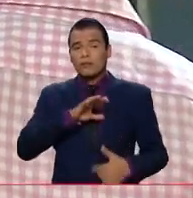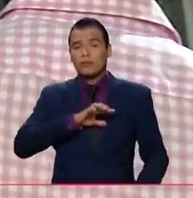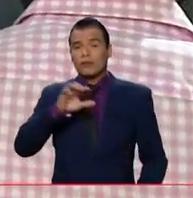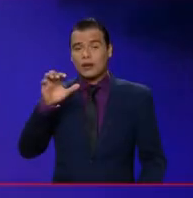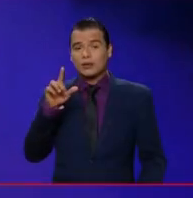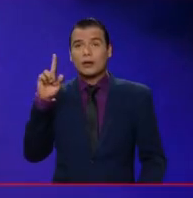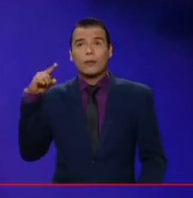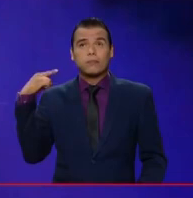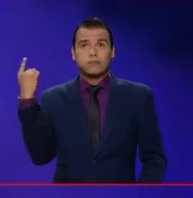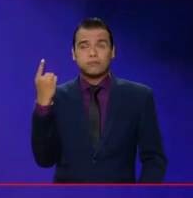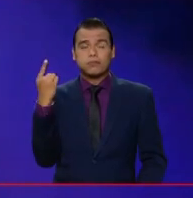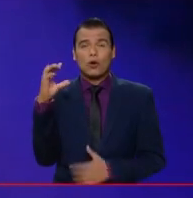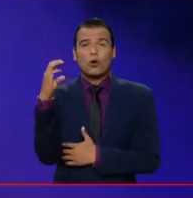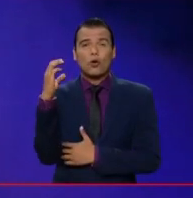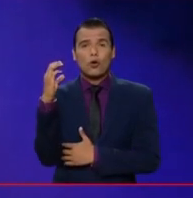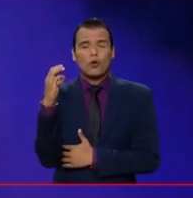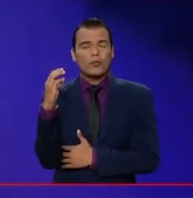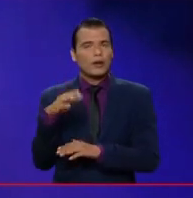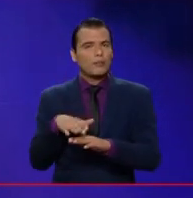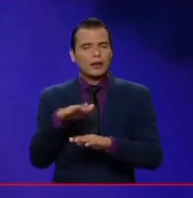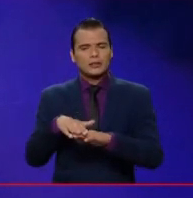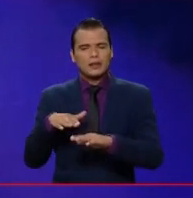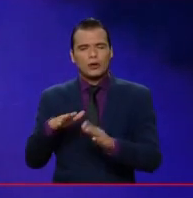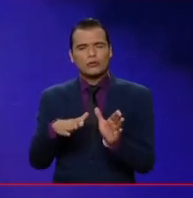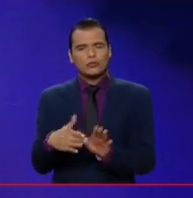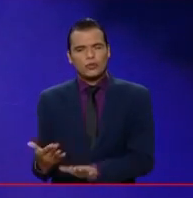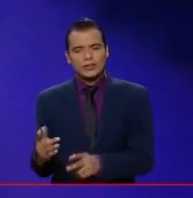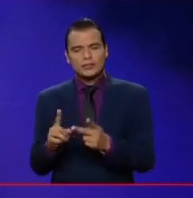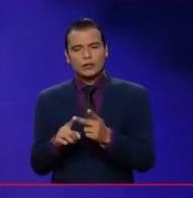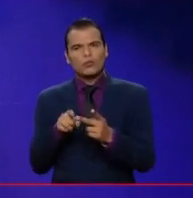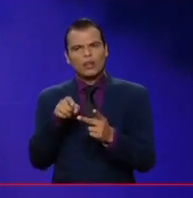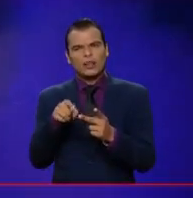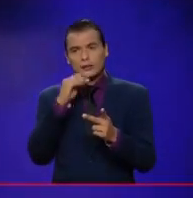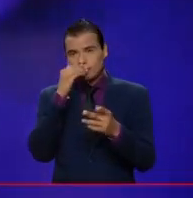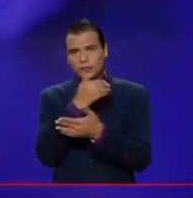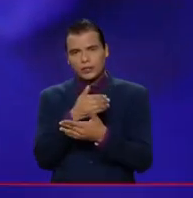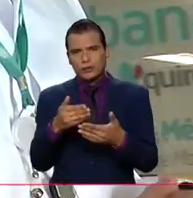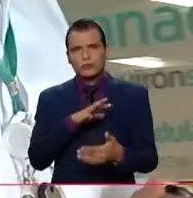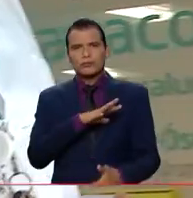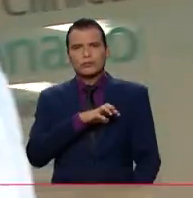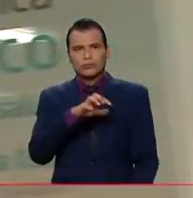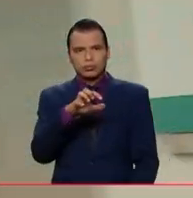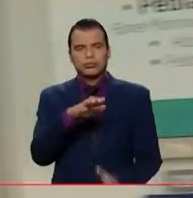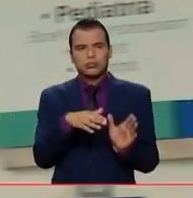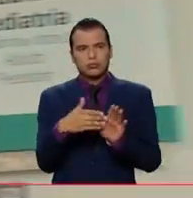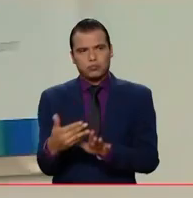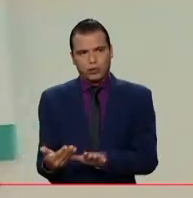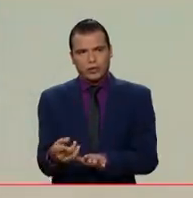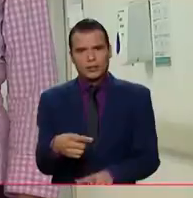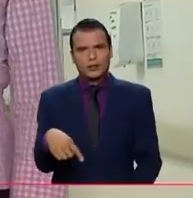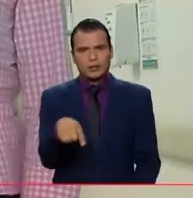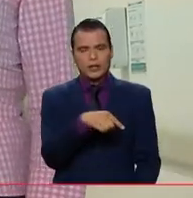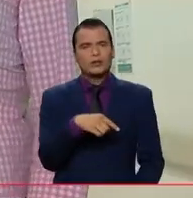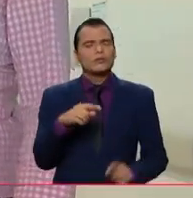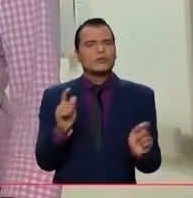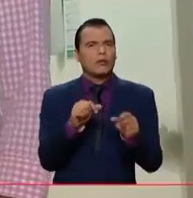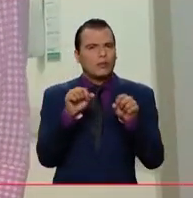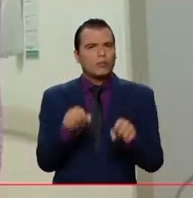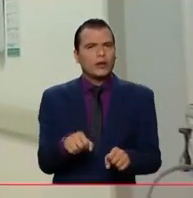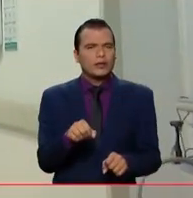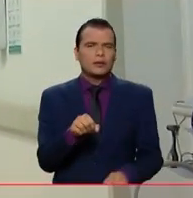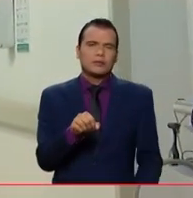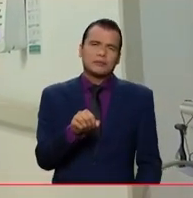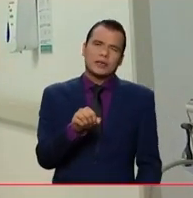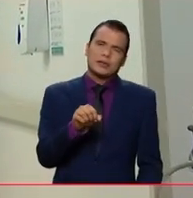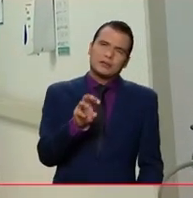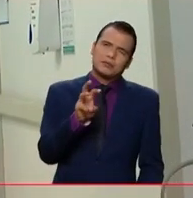causa de muerte infantil en Colombia. La sobrevivencia cambia de un país a otro, oscila entre el 20 y el 80% y es menor en